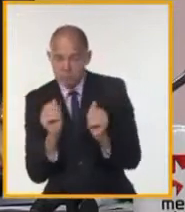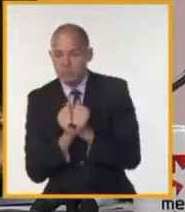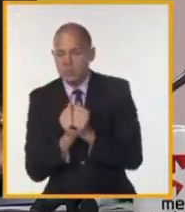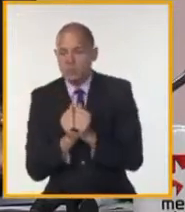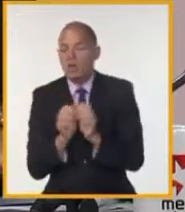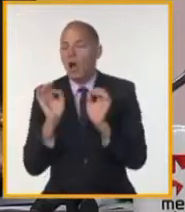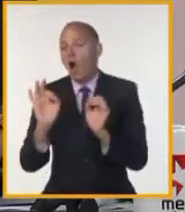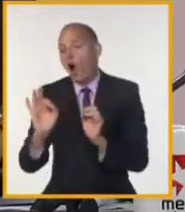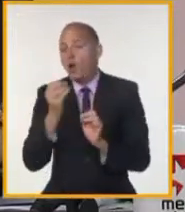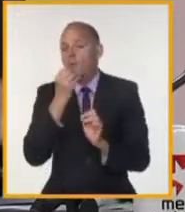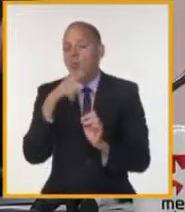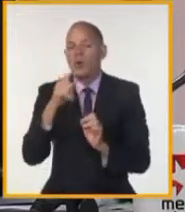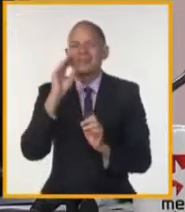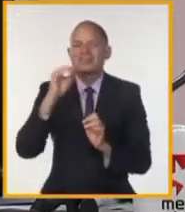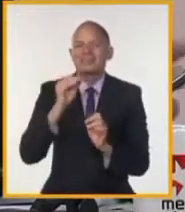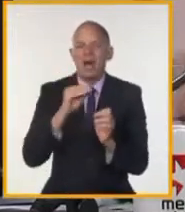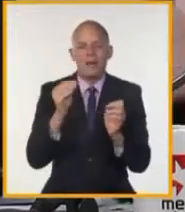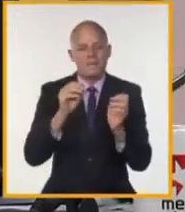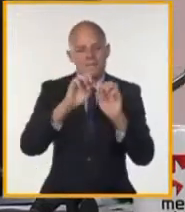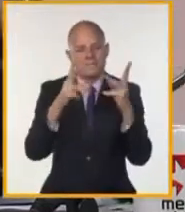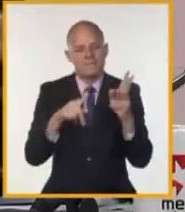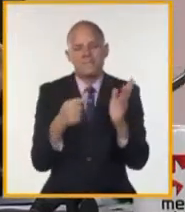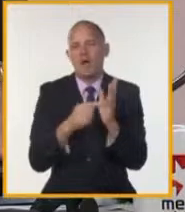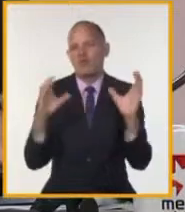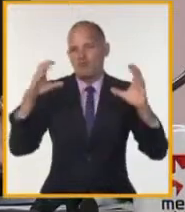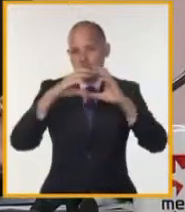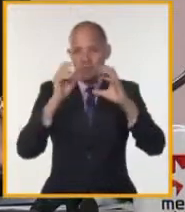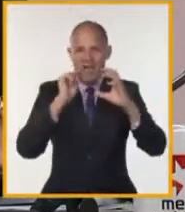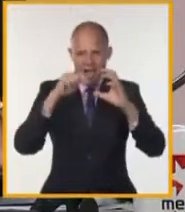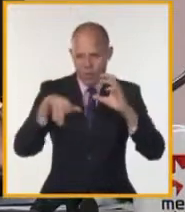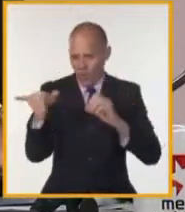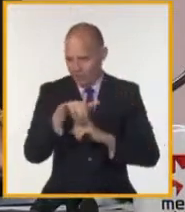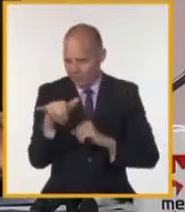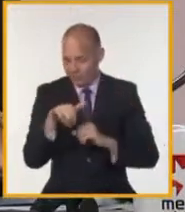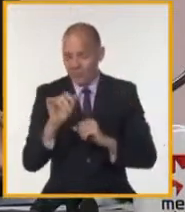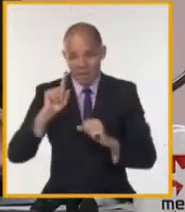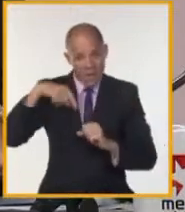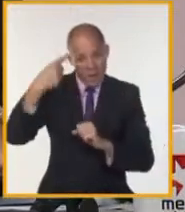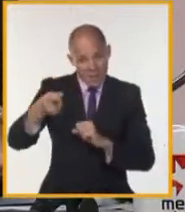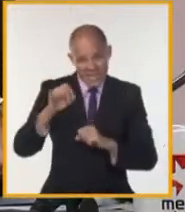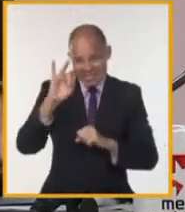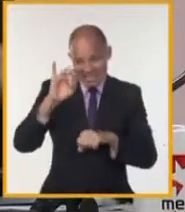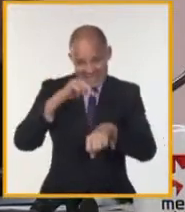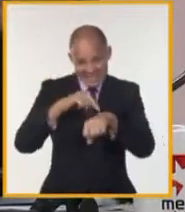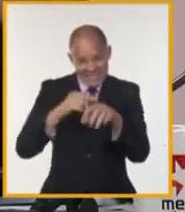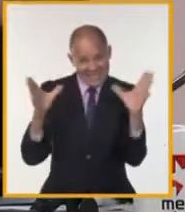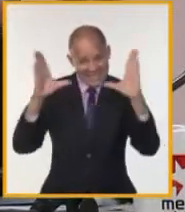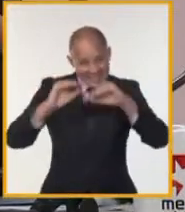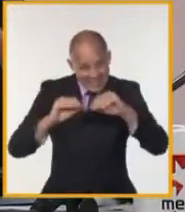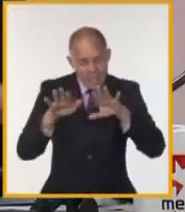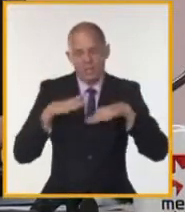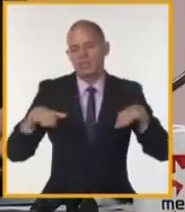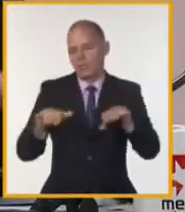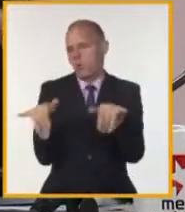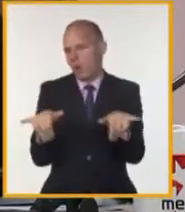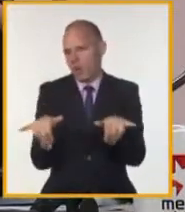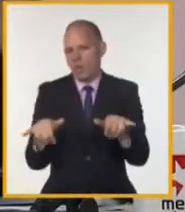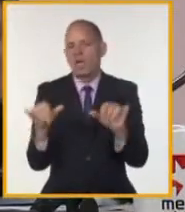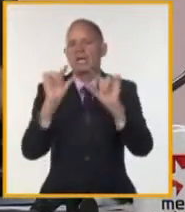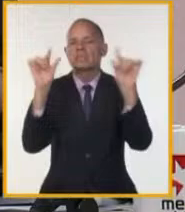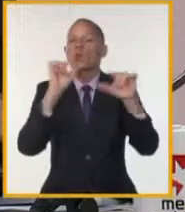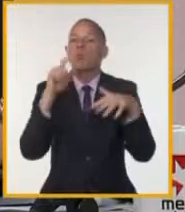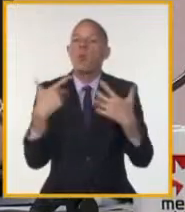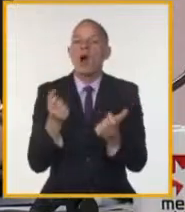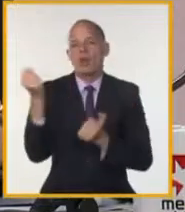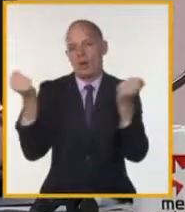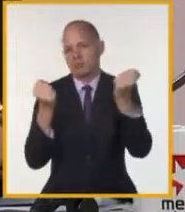Cuba Debate con sus opiniones sobre este tema. Estaremos regresando 7 de la noche para seguir hablando del transporte automotor, el